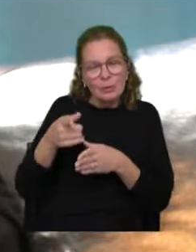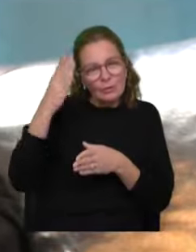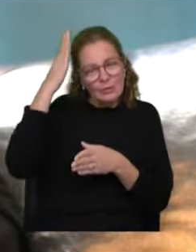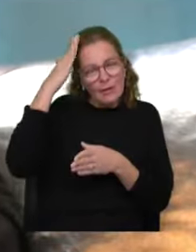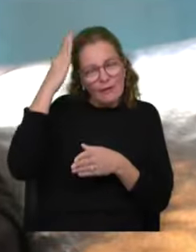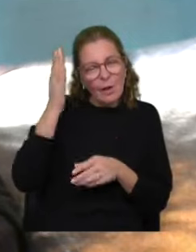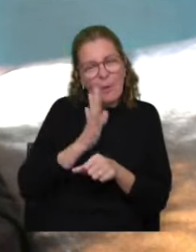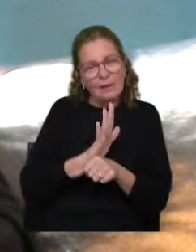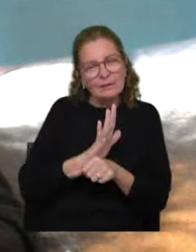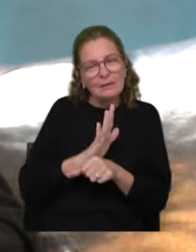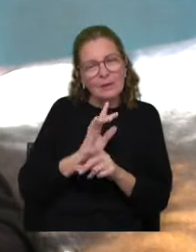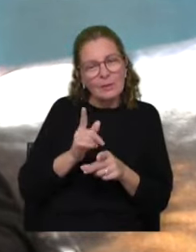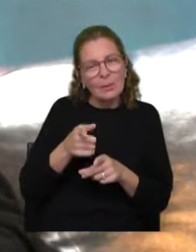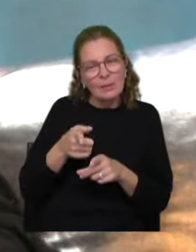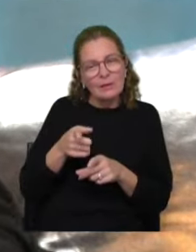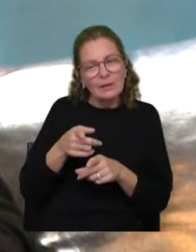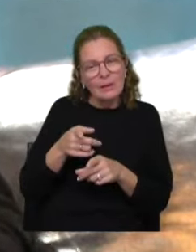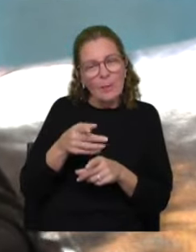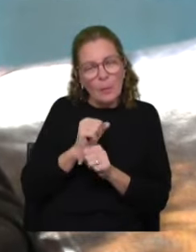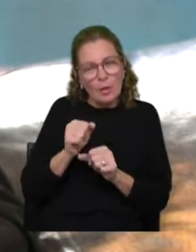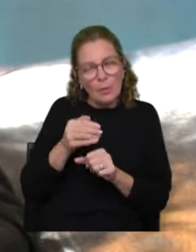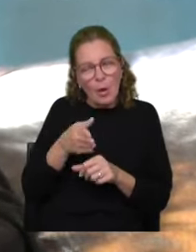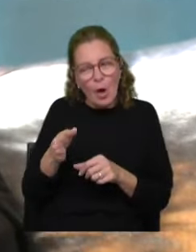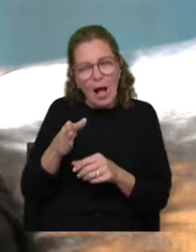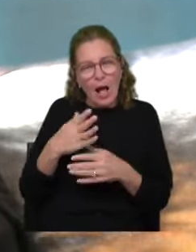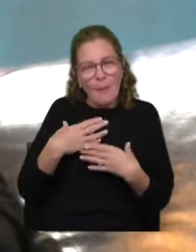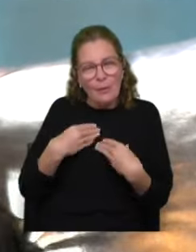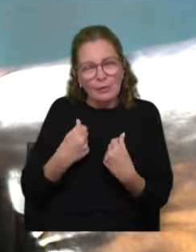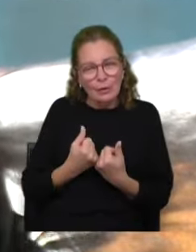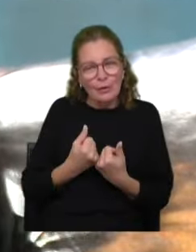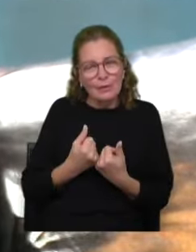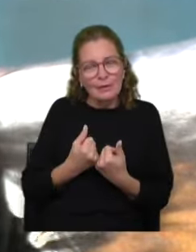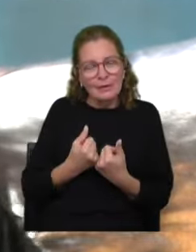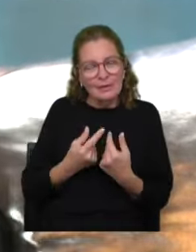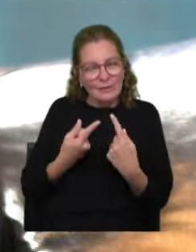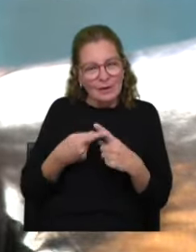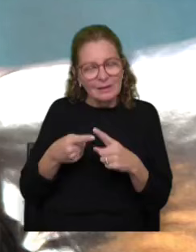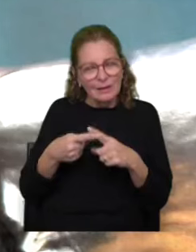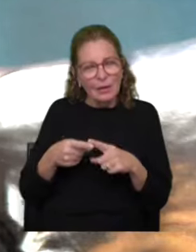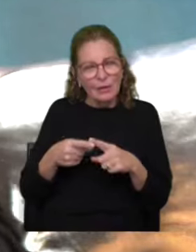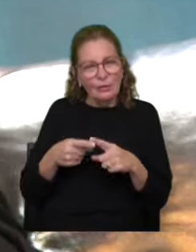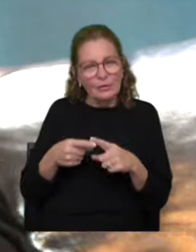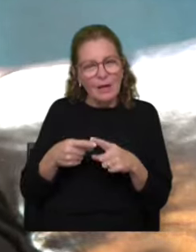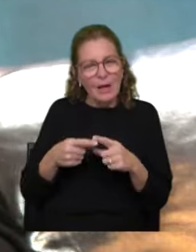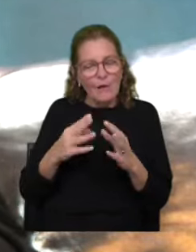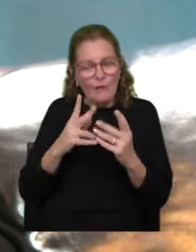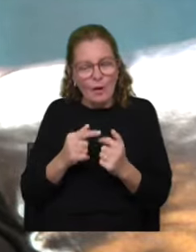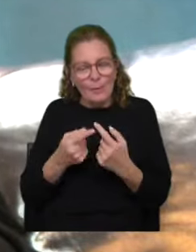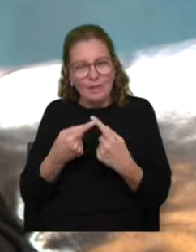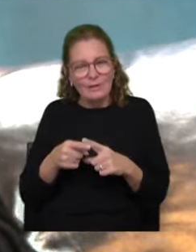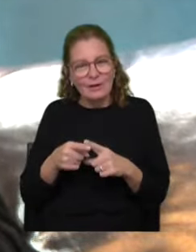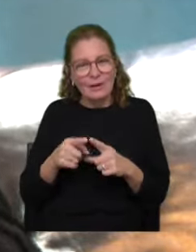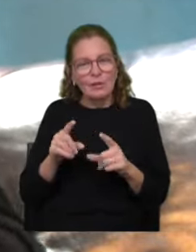como actriz también, Noelia, por ese caminito de la emoción, que las cosas se internalizan de otra manera que